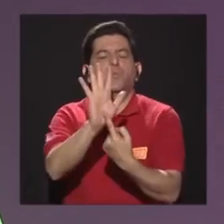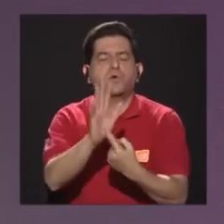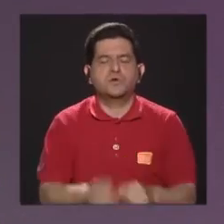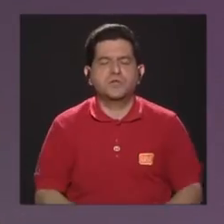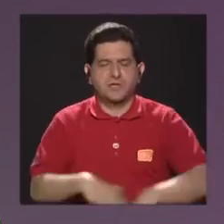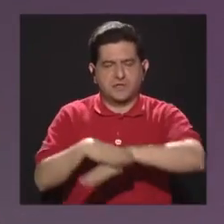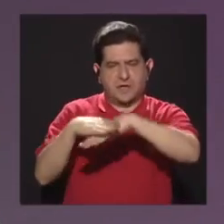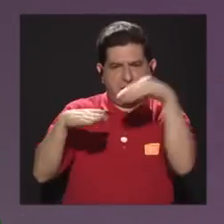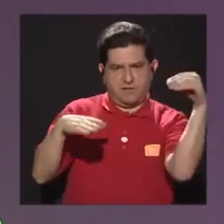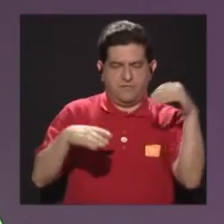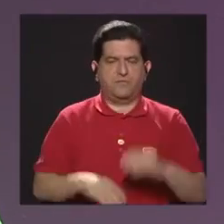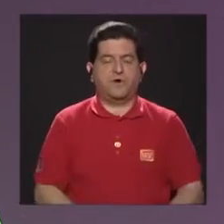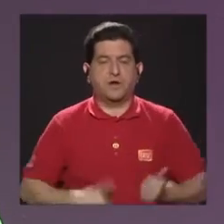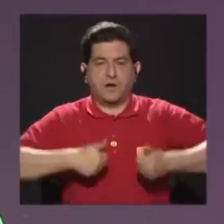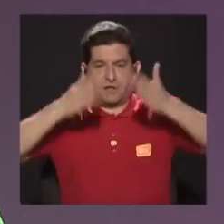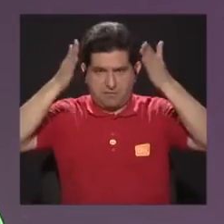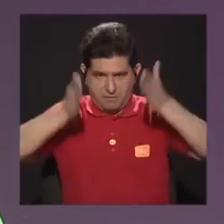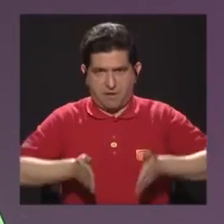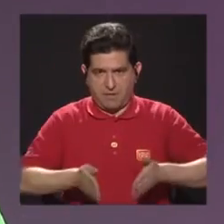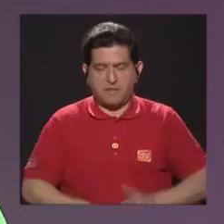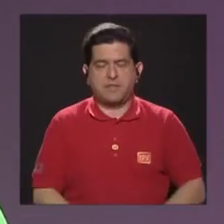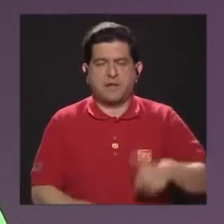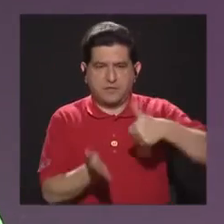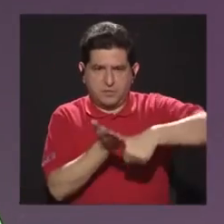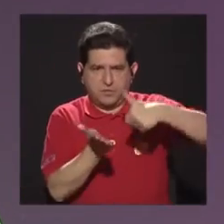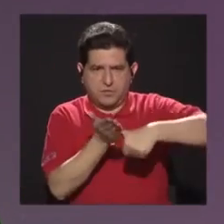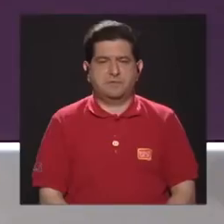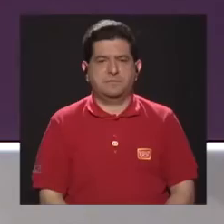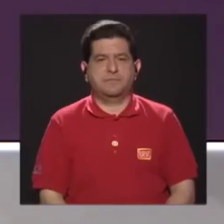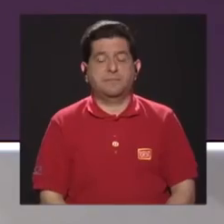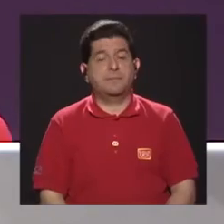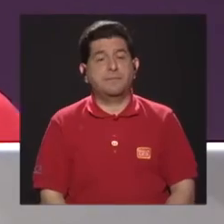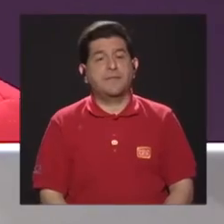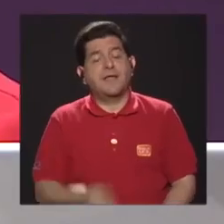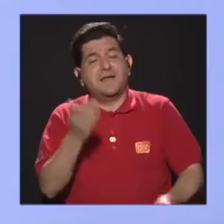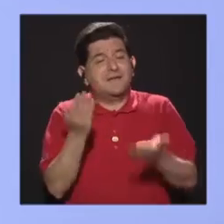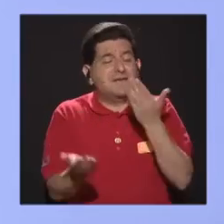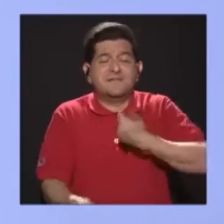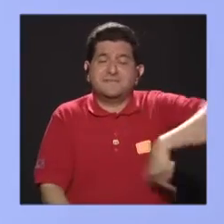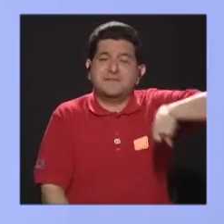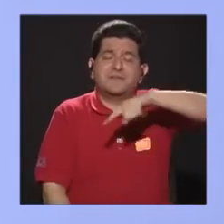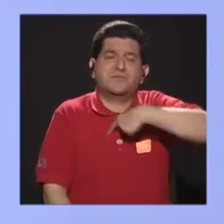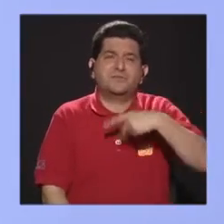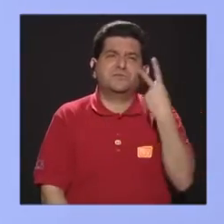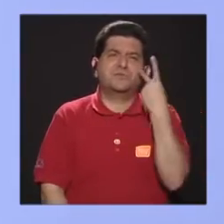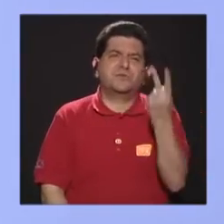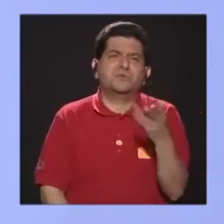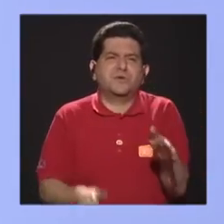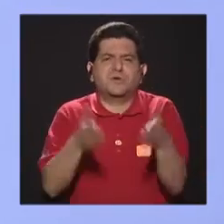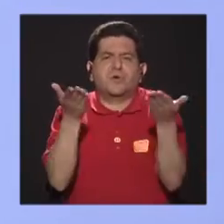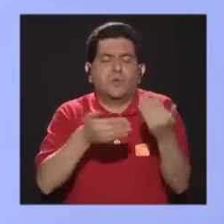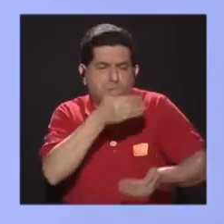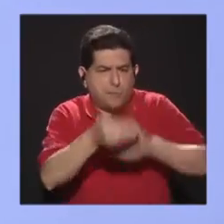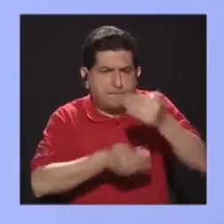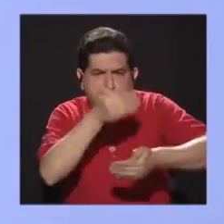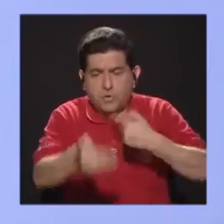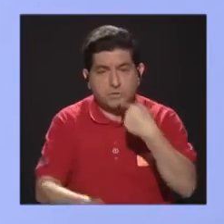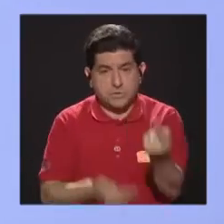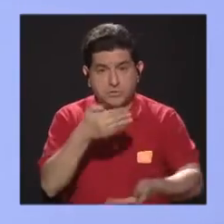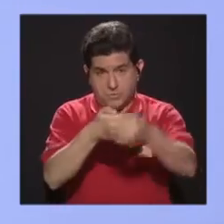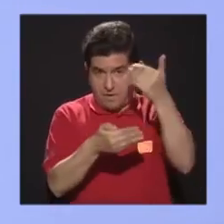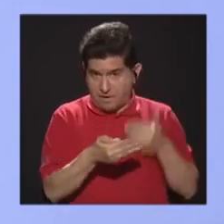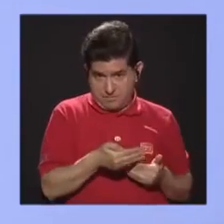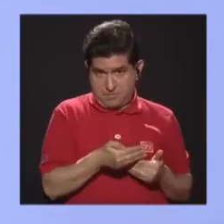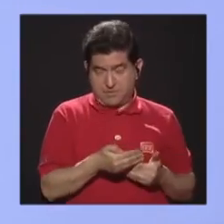hacia afuera en sus candidaturas de elección popular. Tal vez también nosotros podríamos ver esto como un proceso, así como lo mencionabas,